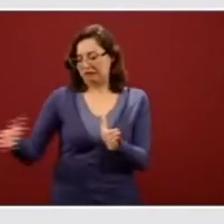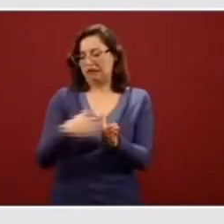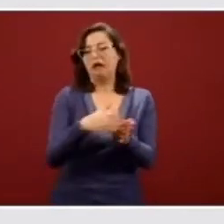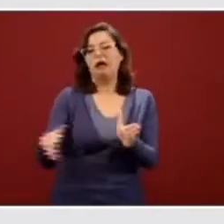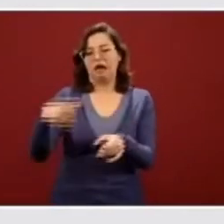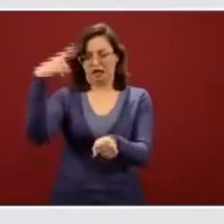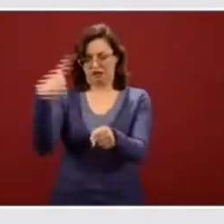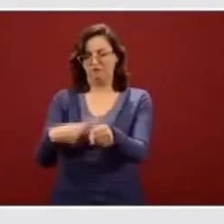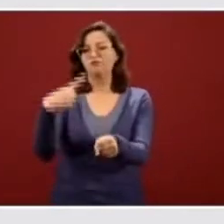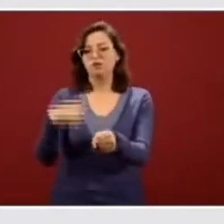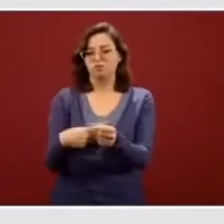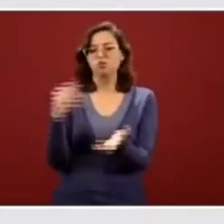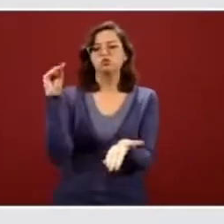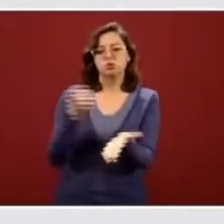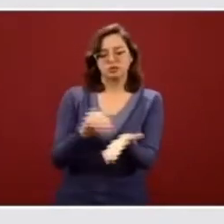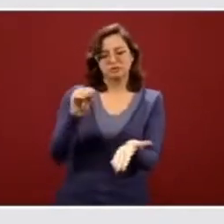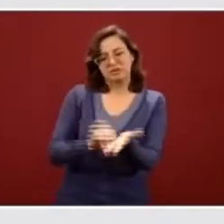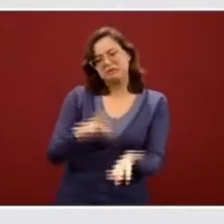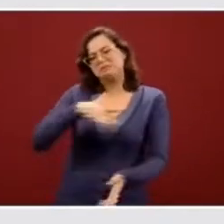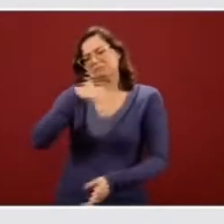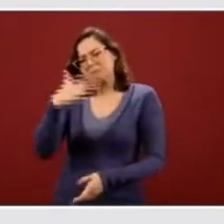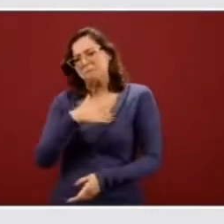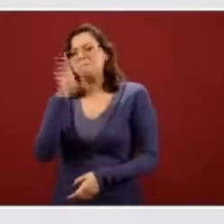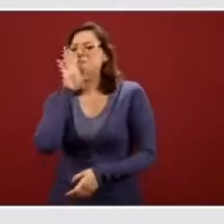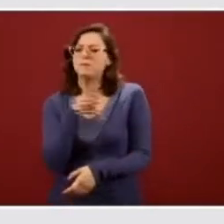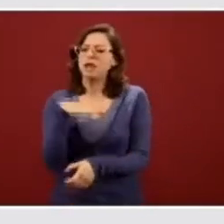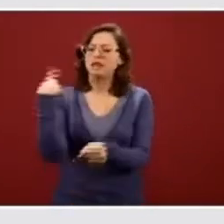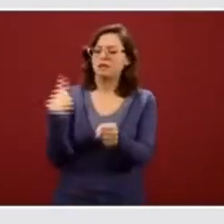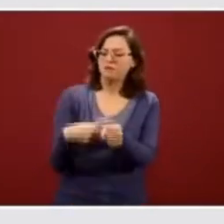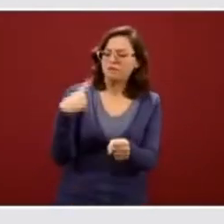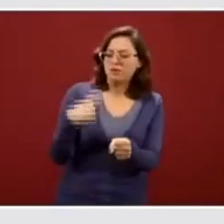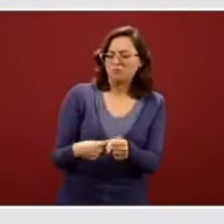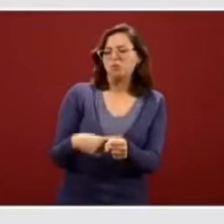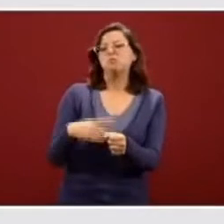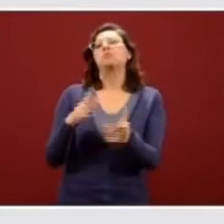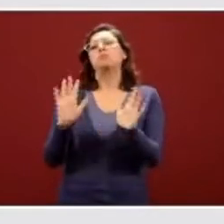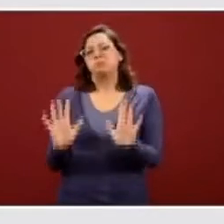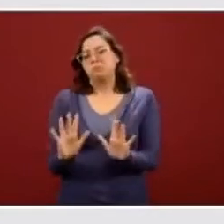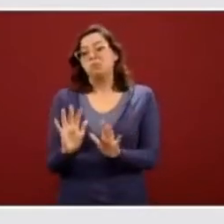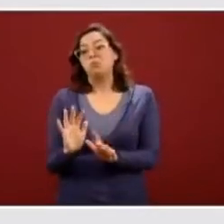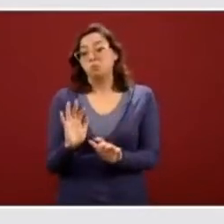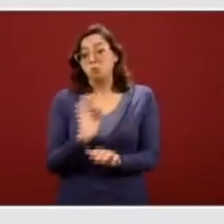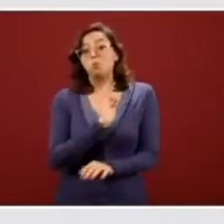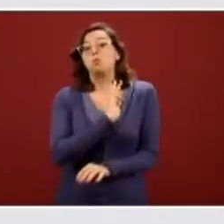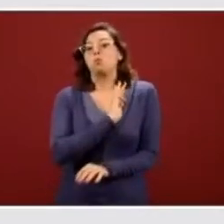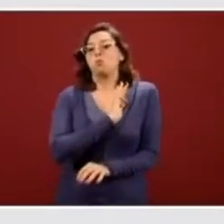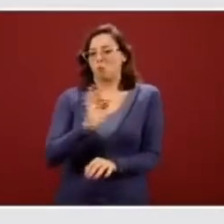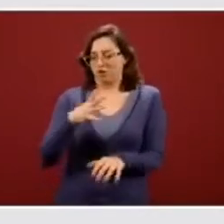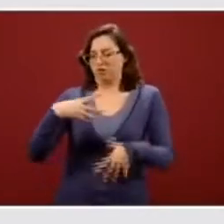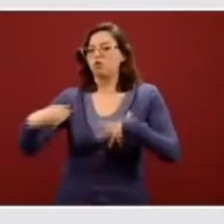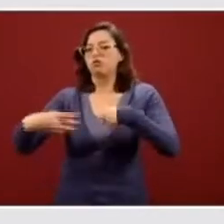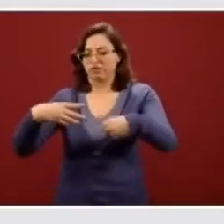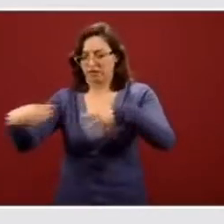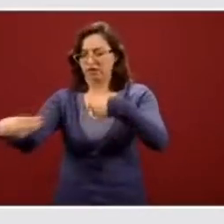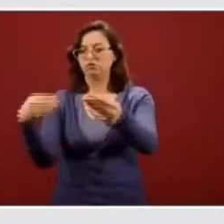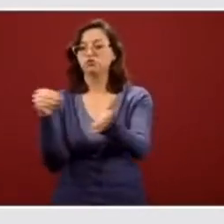estuvieran expresando signos y síntomas de enfermedad, donde todavía pudieran tener la capacidad de